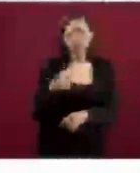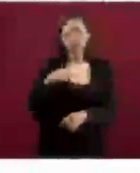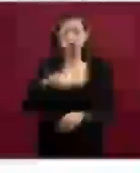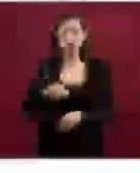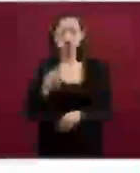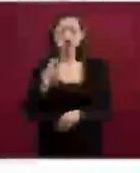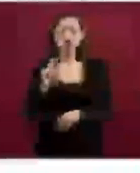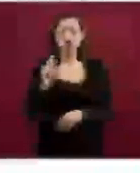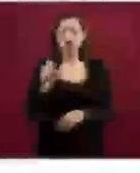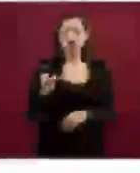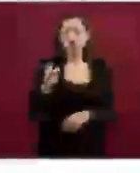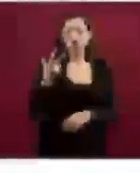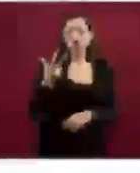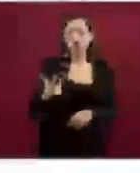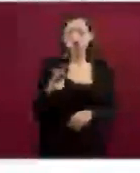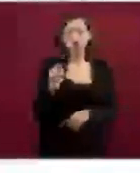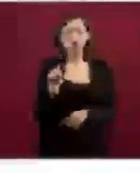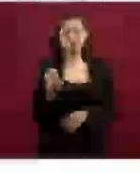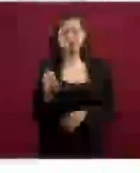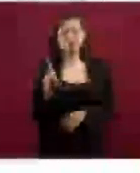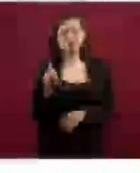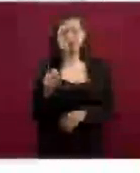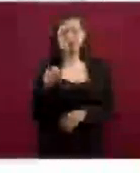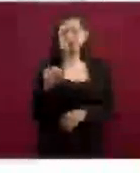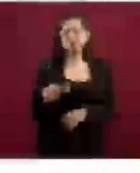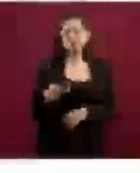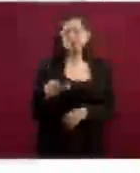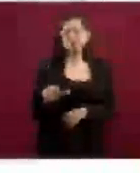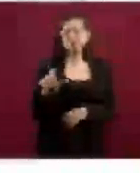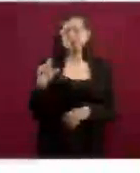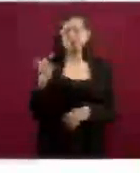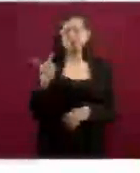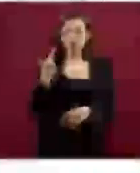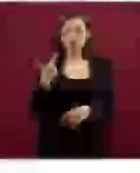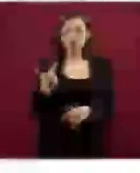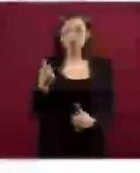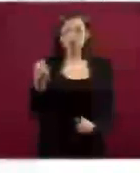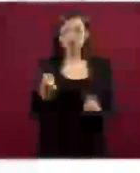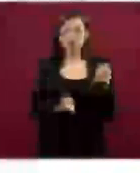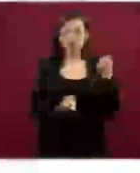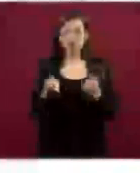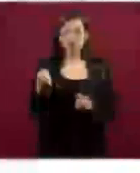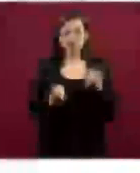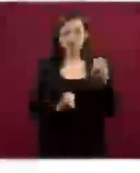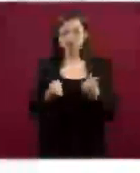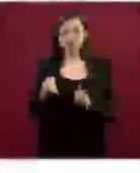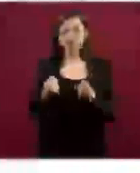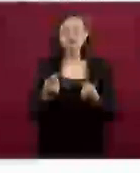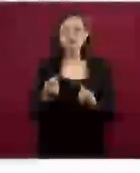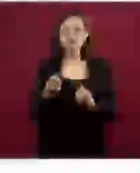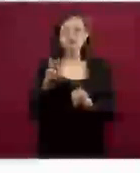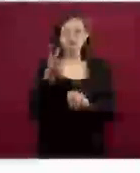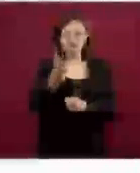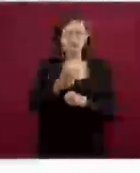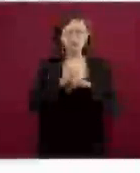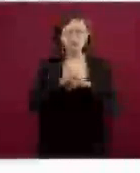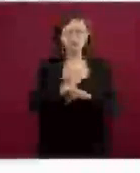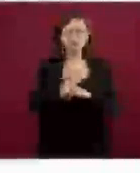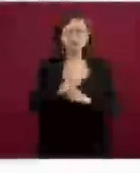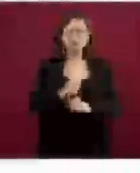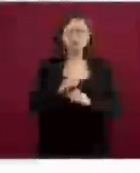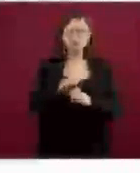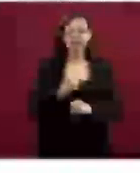de la secretaría de la defensa nacional siete vehículos siete vehículos tres de ellos blindados y dos patrullas